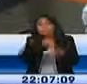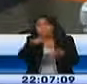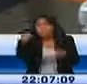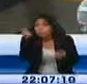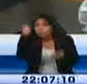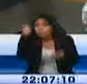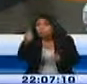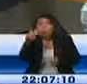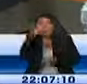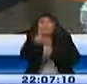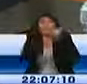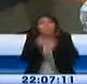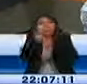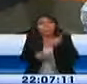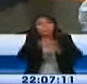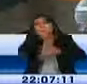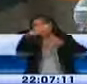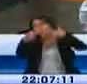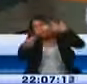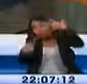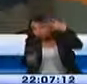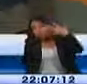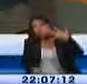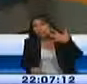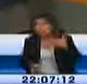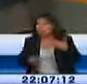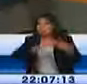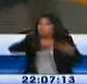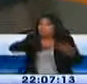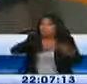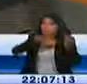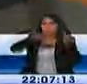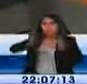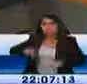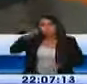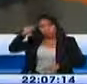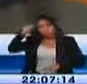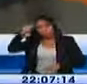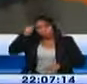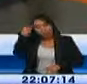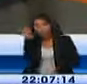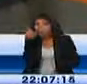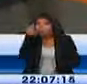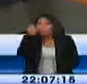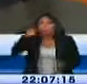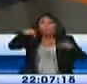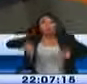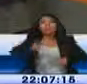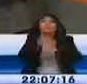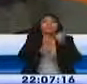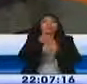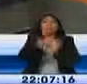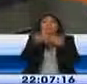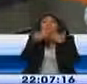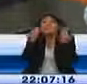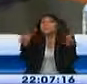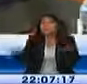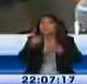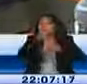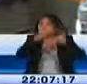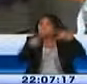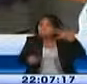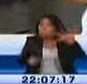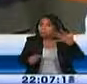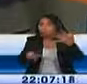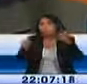gobierno municipal, sino también para el gobierno nacional. Nosotros instamos y llamamos a las autoridades, tanto nacionales como locales, para que